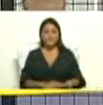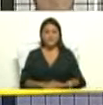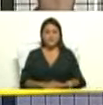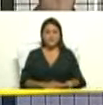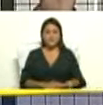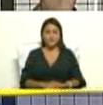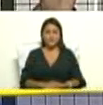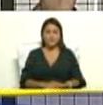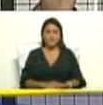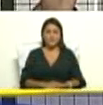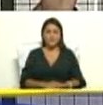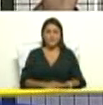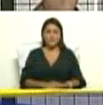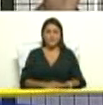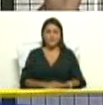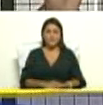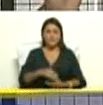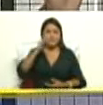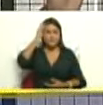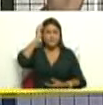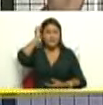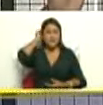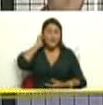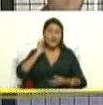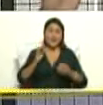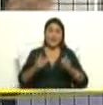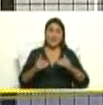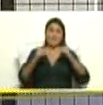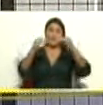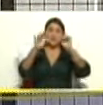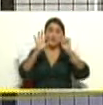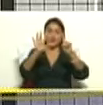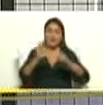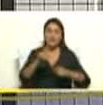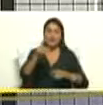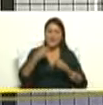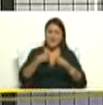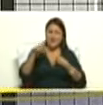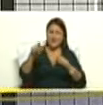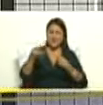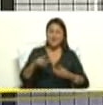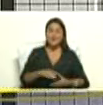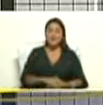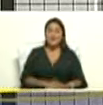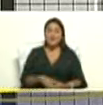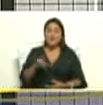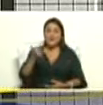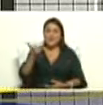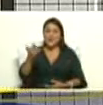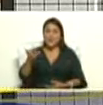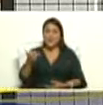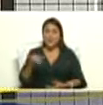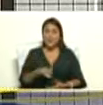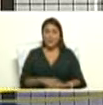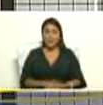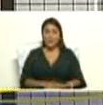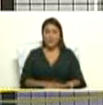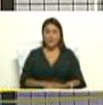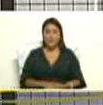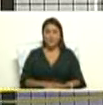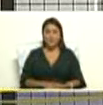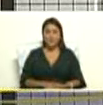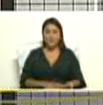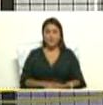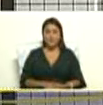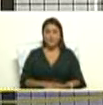en el edificio que tú vives ahí en el piso seis allí en la casa sot roja